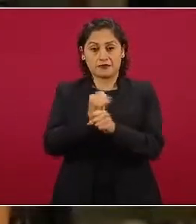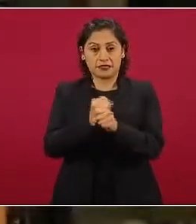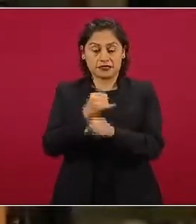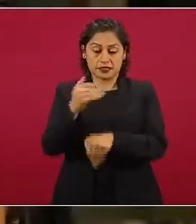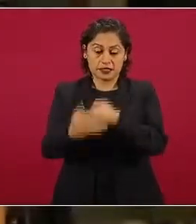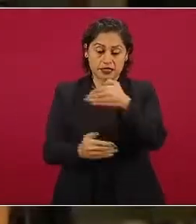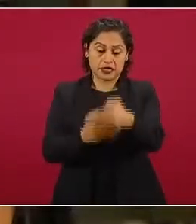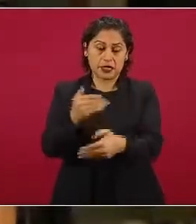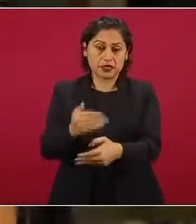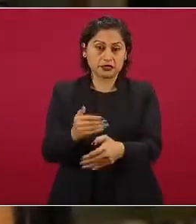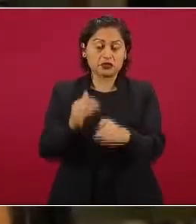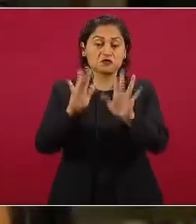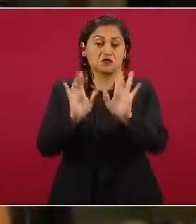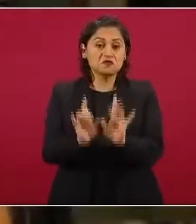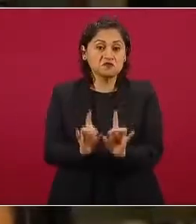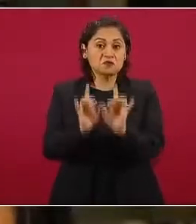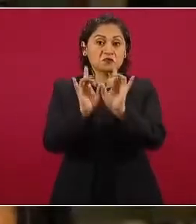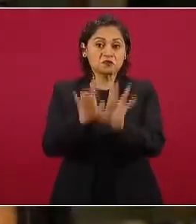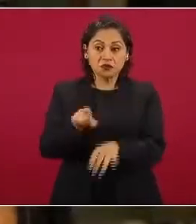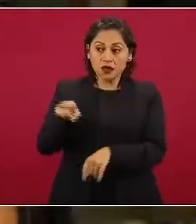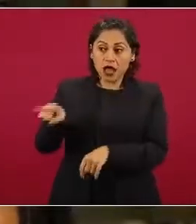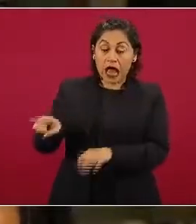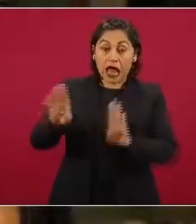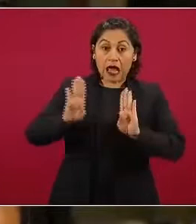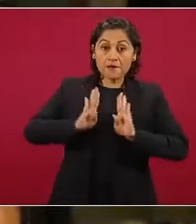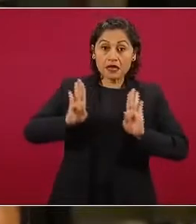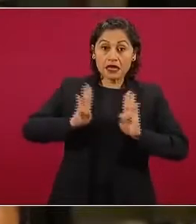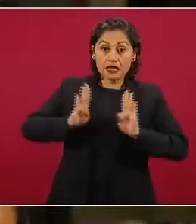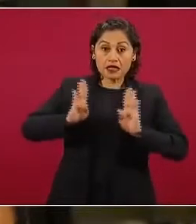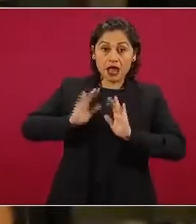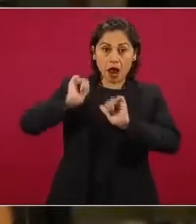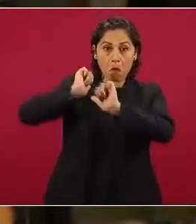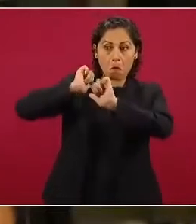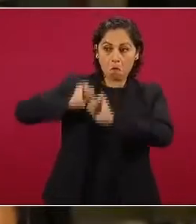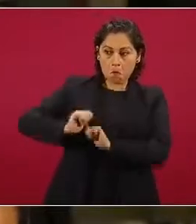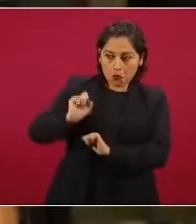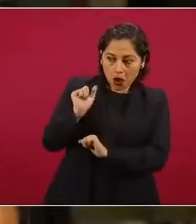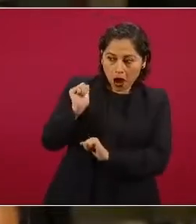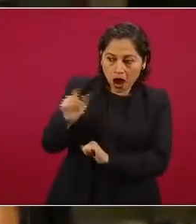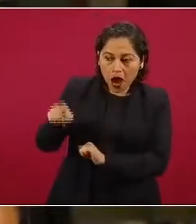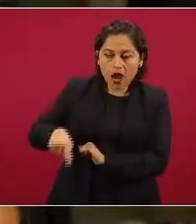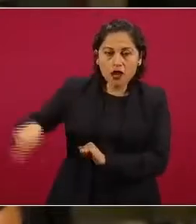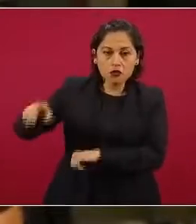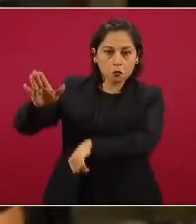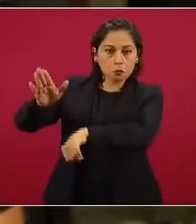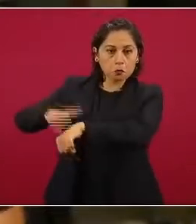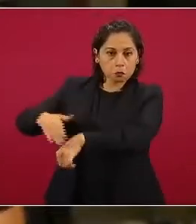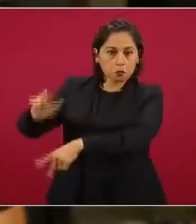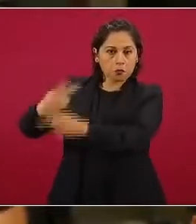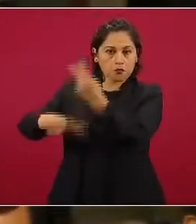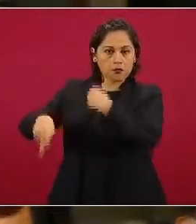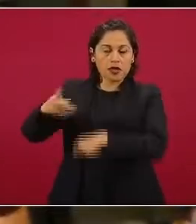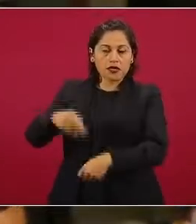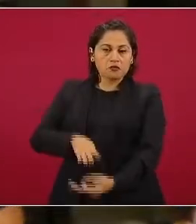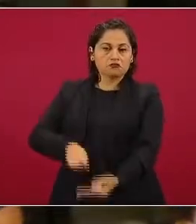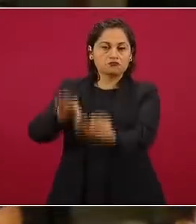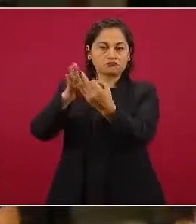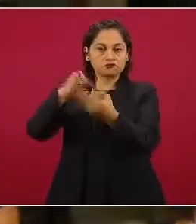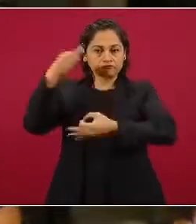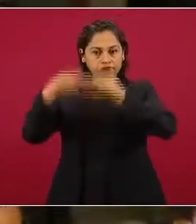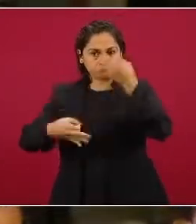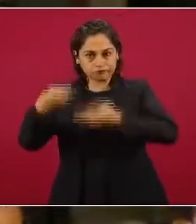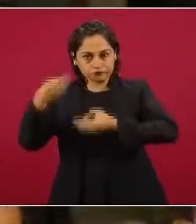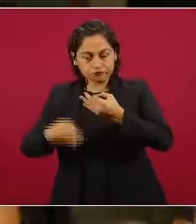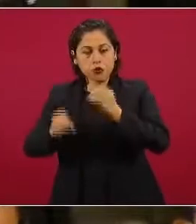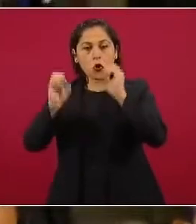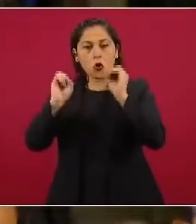alguna autoridad militar ya fue citada a declarar, si también saber si la unidad de inteligencia financiera